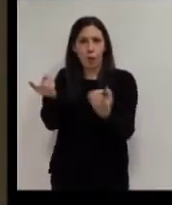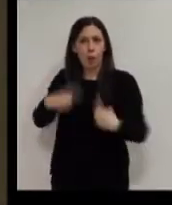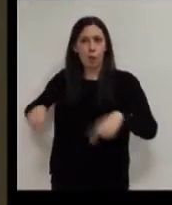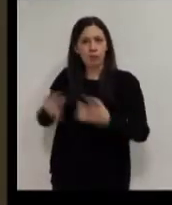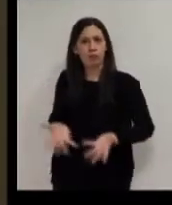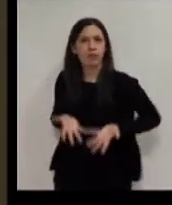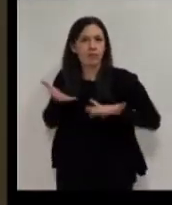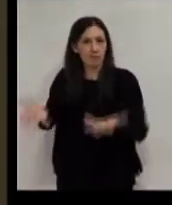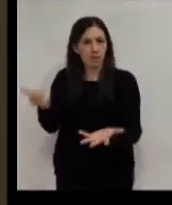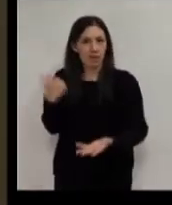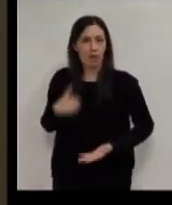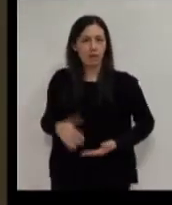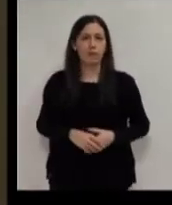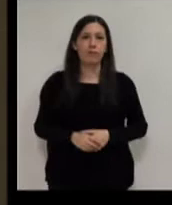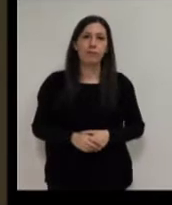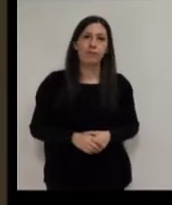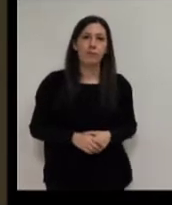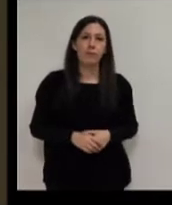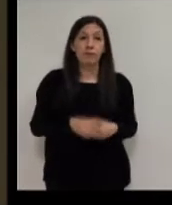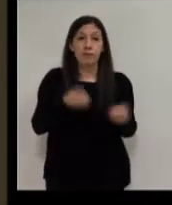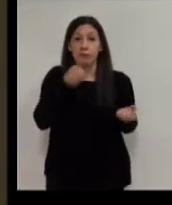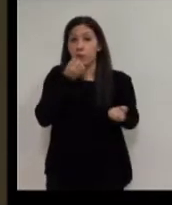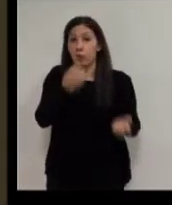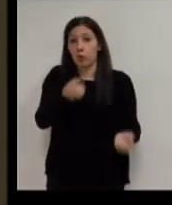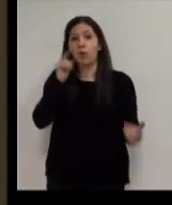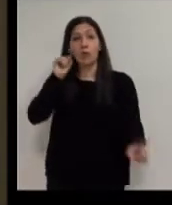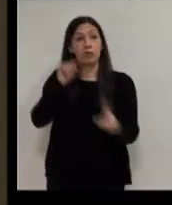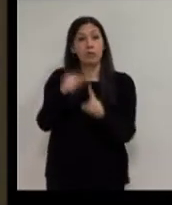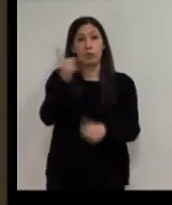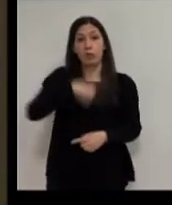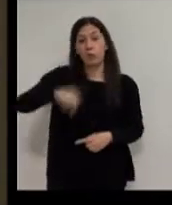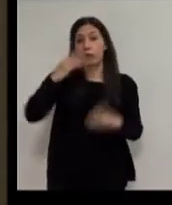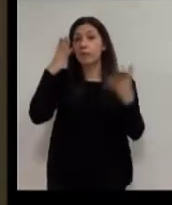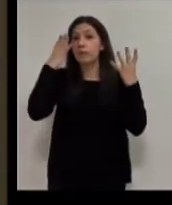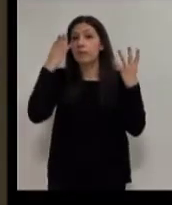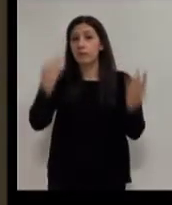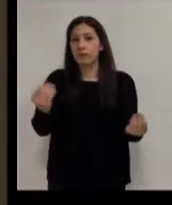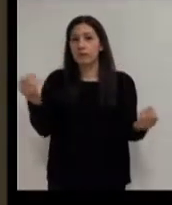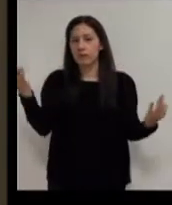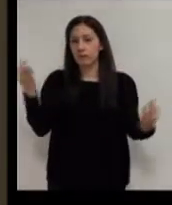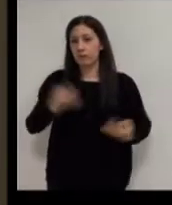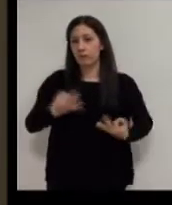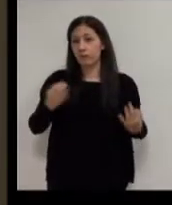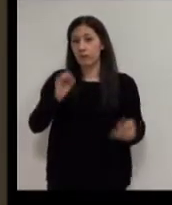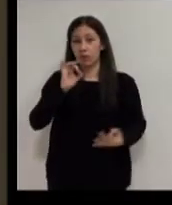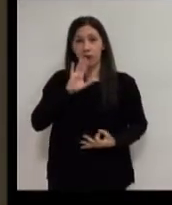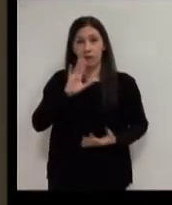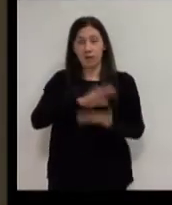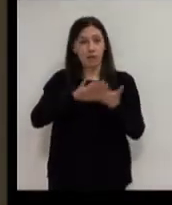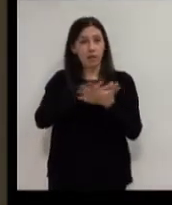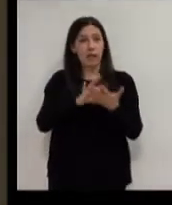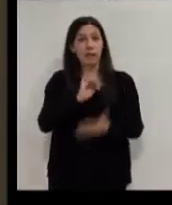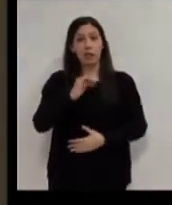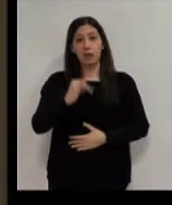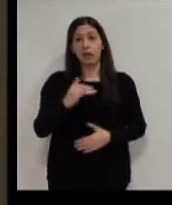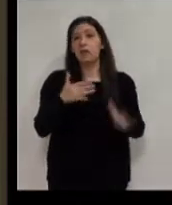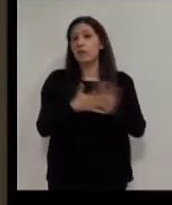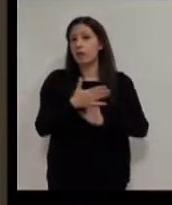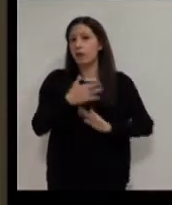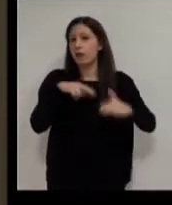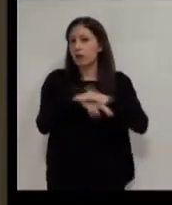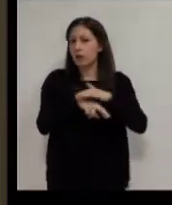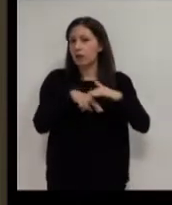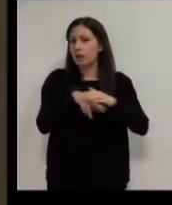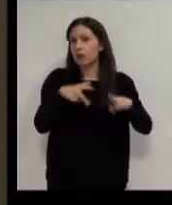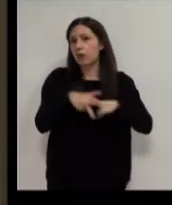hemos puesto a disposición de nuestros clientes. Simplemente lo cuento por ilustrar lo que decía antes.